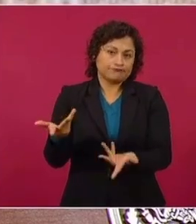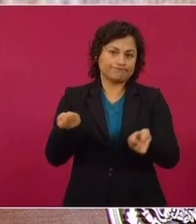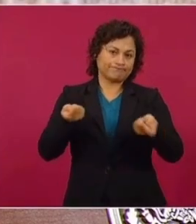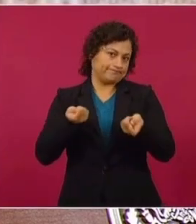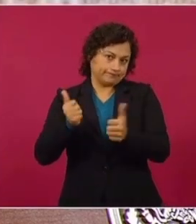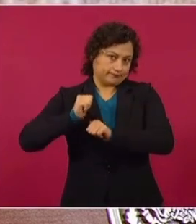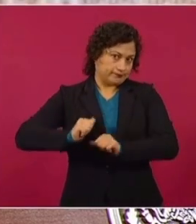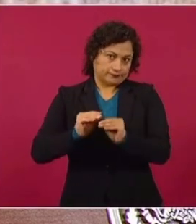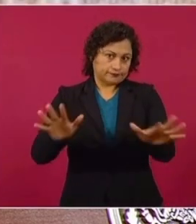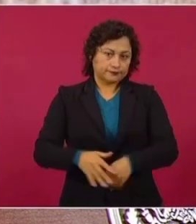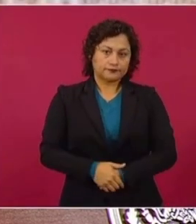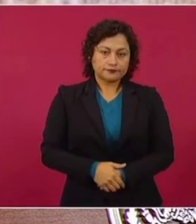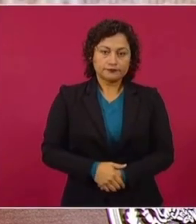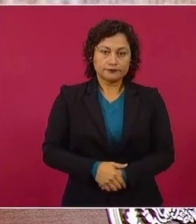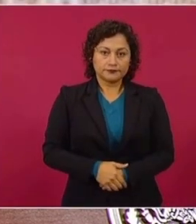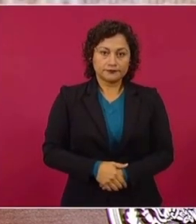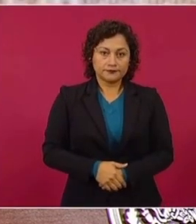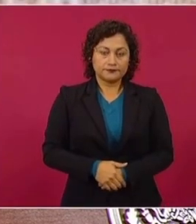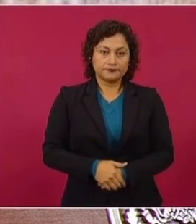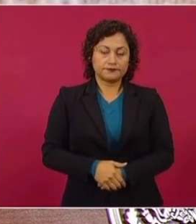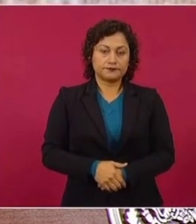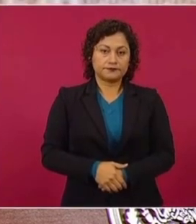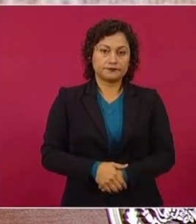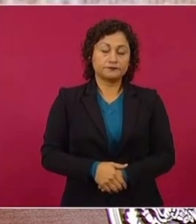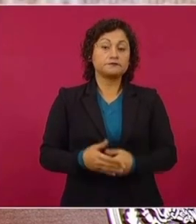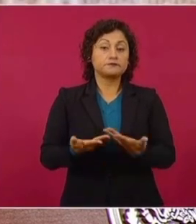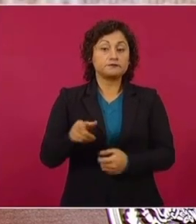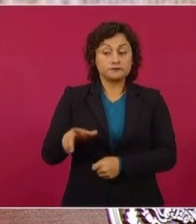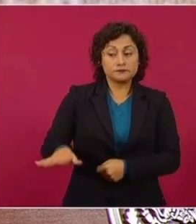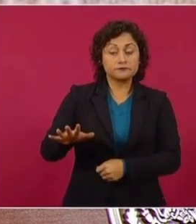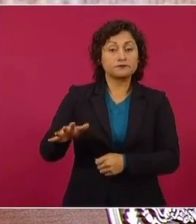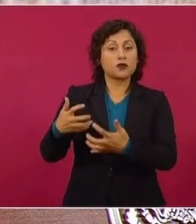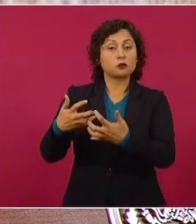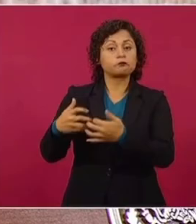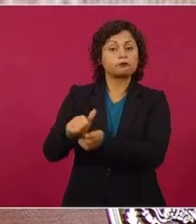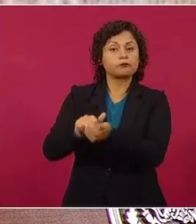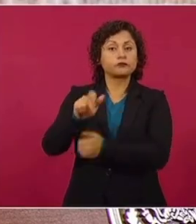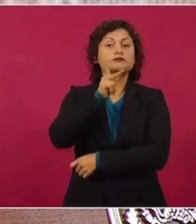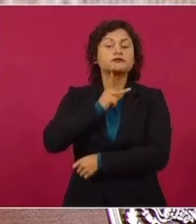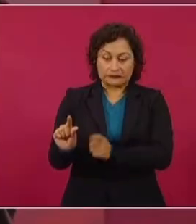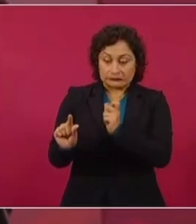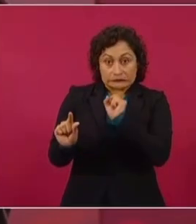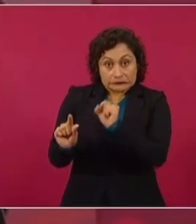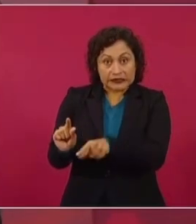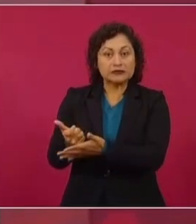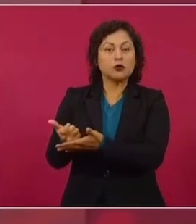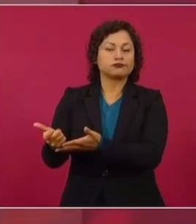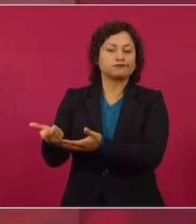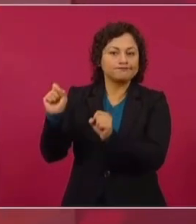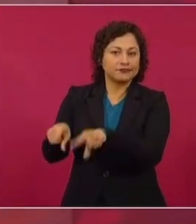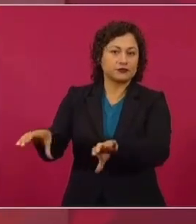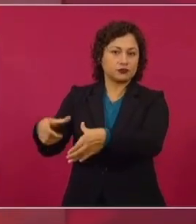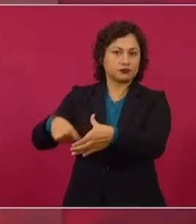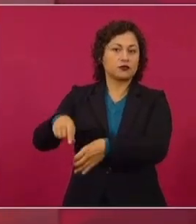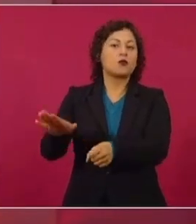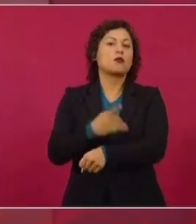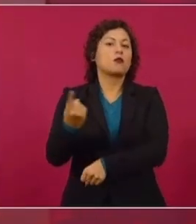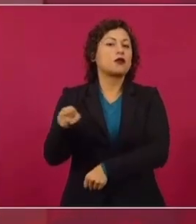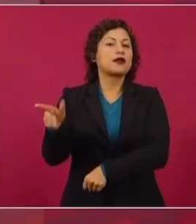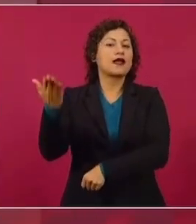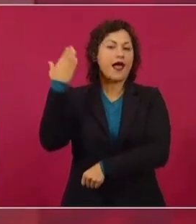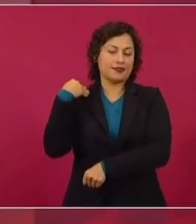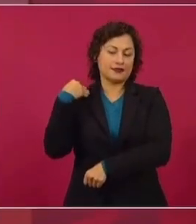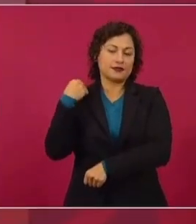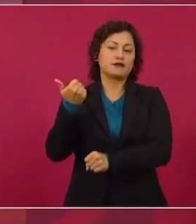la refinería y en muy pocas ocasiones se obtuvieron utilidades porque la administración estaba a cargo